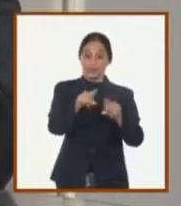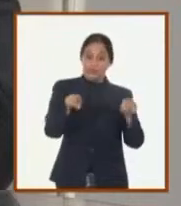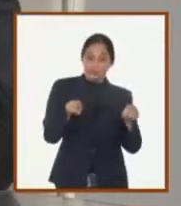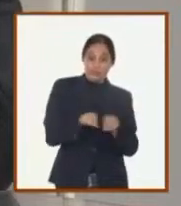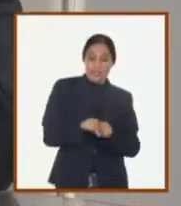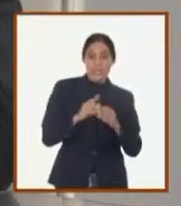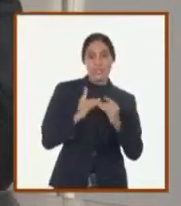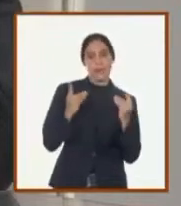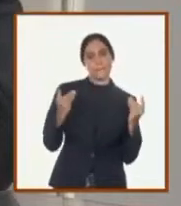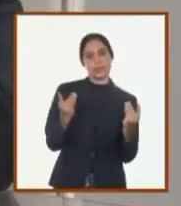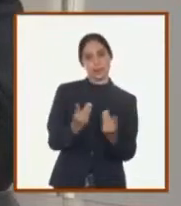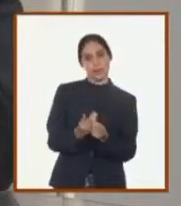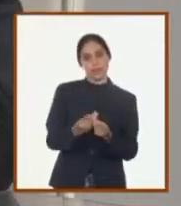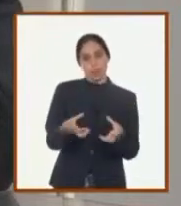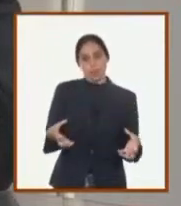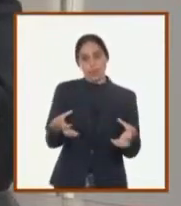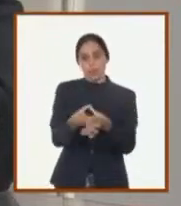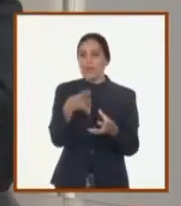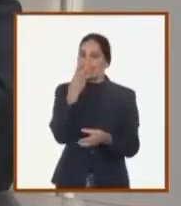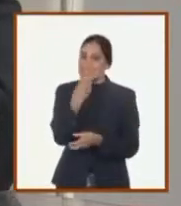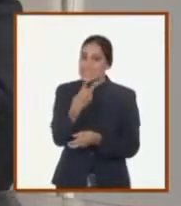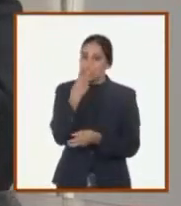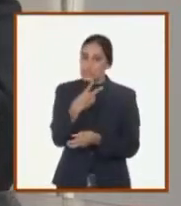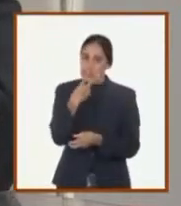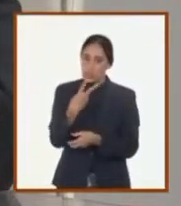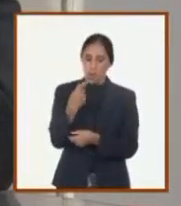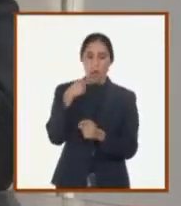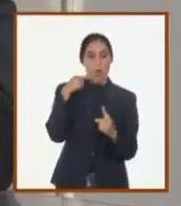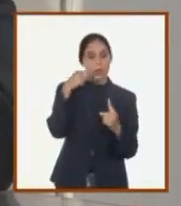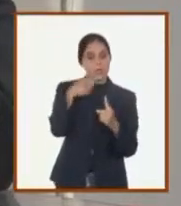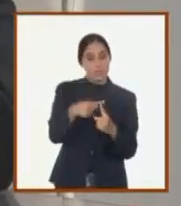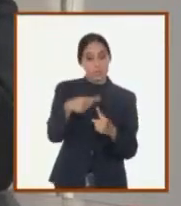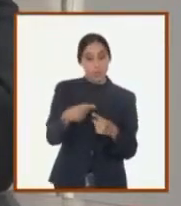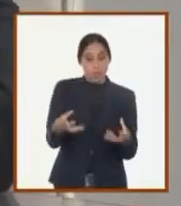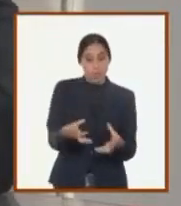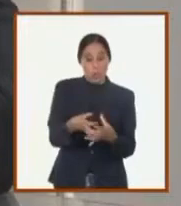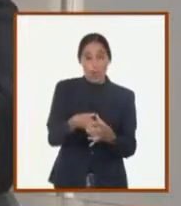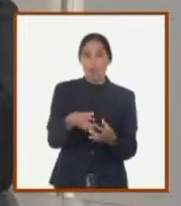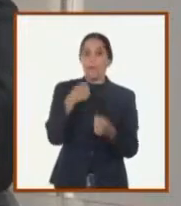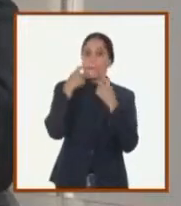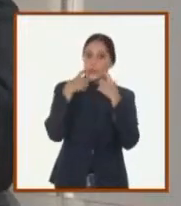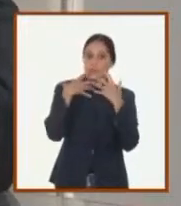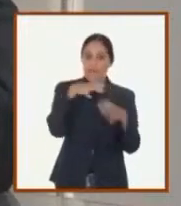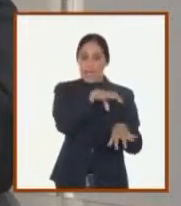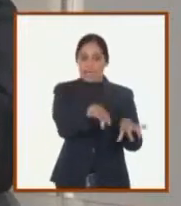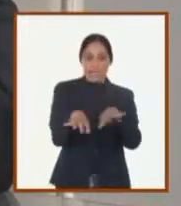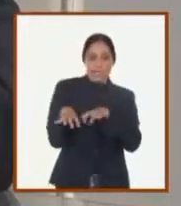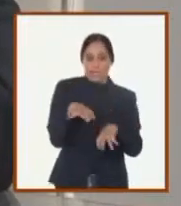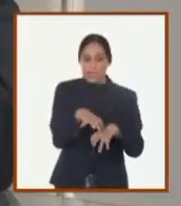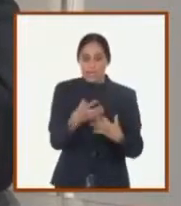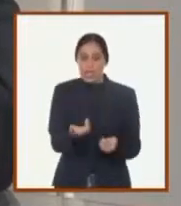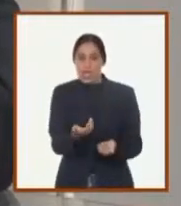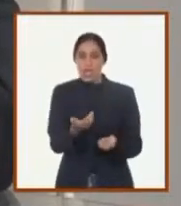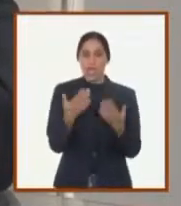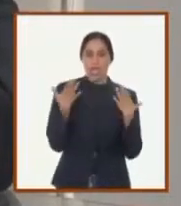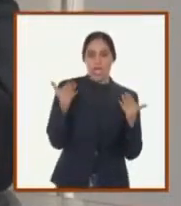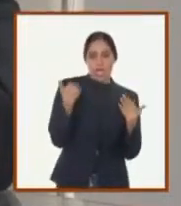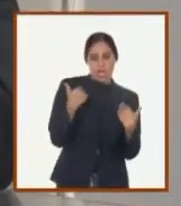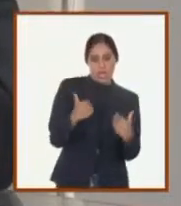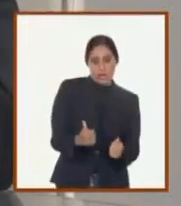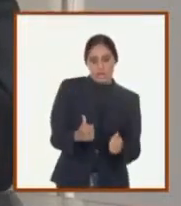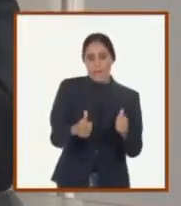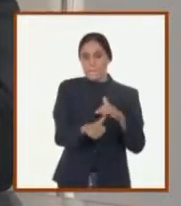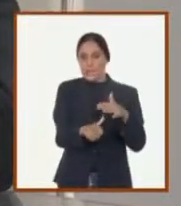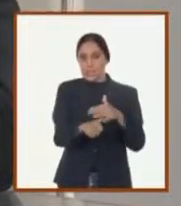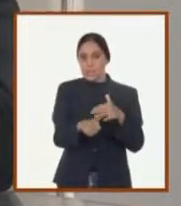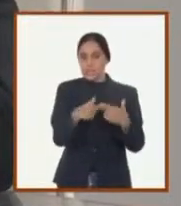la atención a un grupo de lugares históricos importantes nuestro país la comandancia de la plata eh